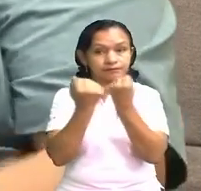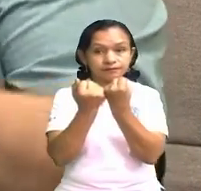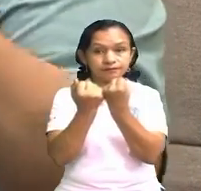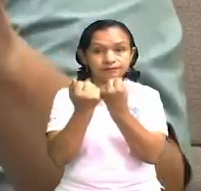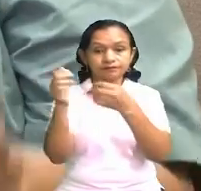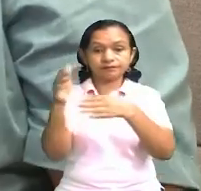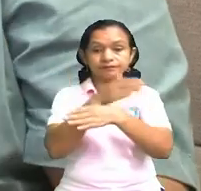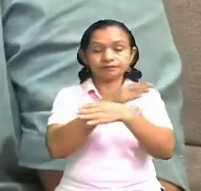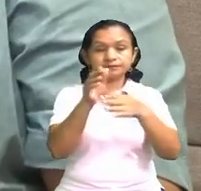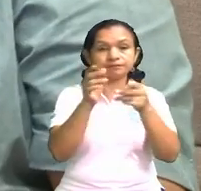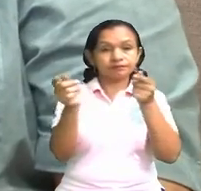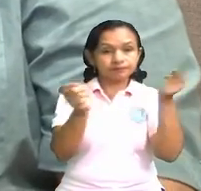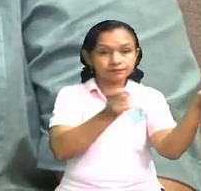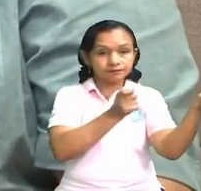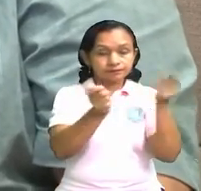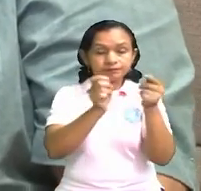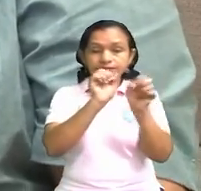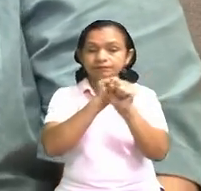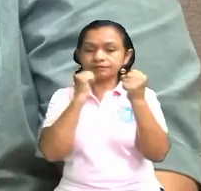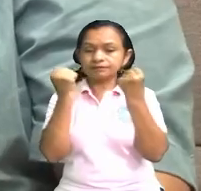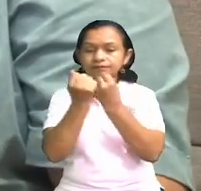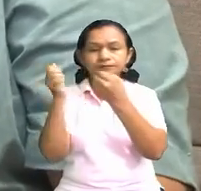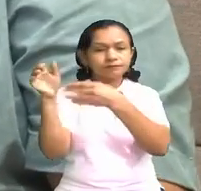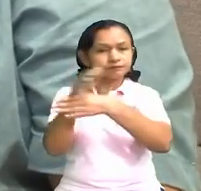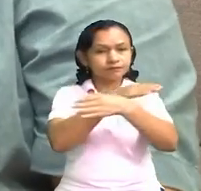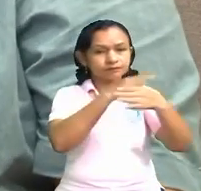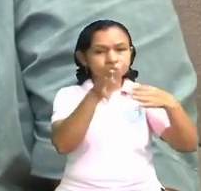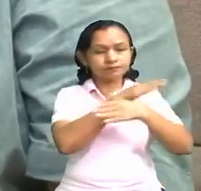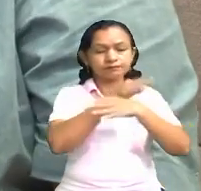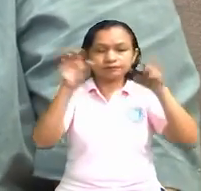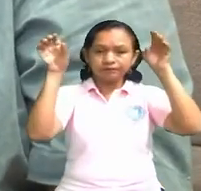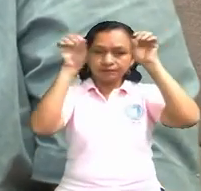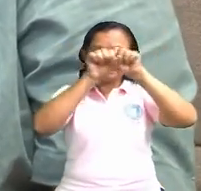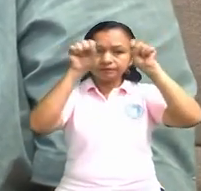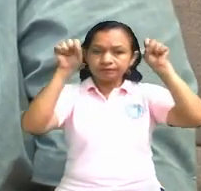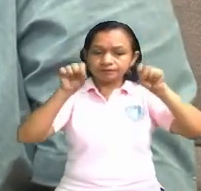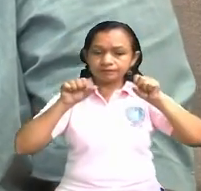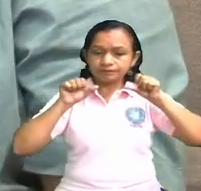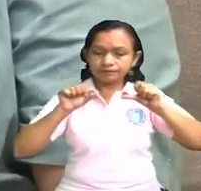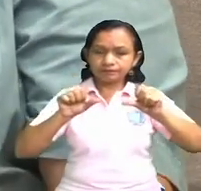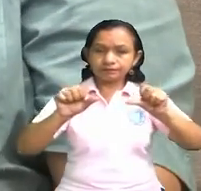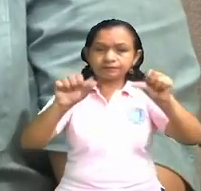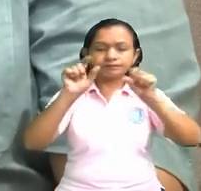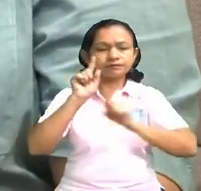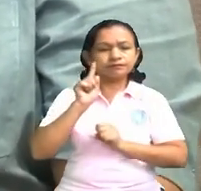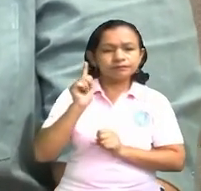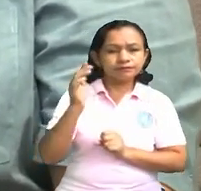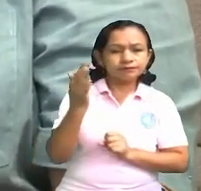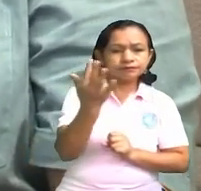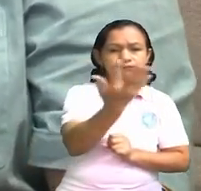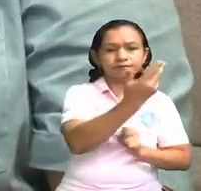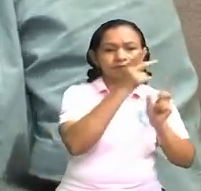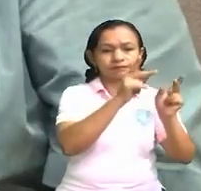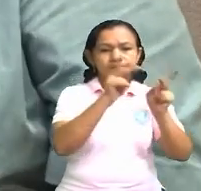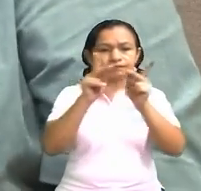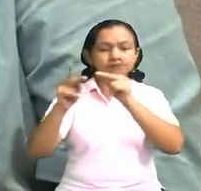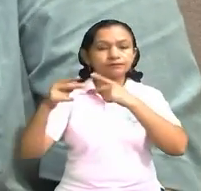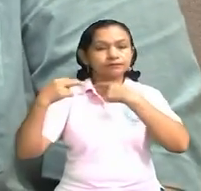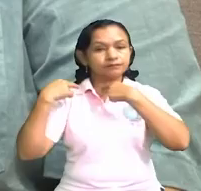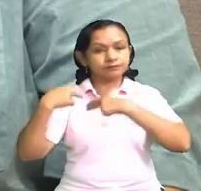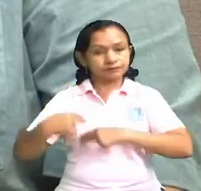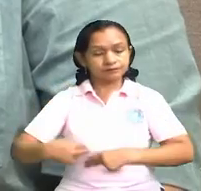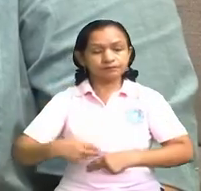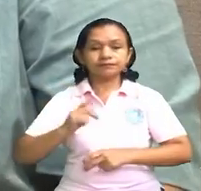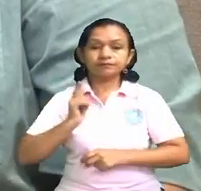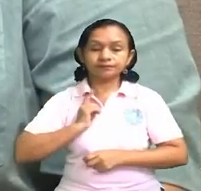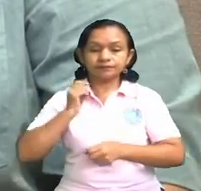de control de asociaciones sin fines de lucro, hay capacitación permanente para todos los recursos humanos que